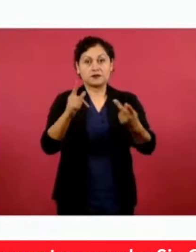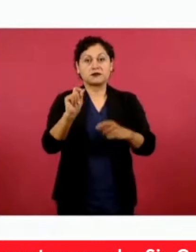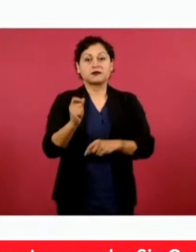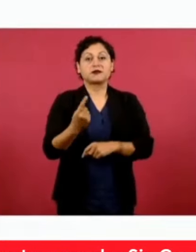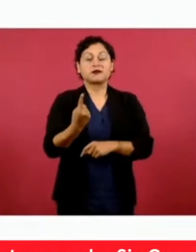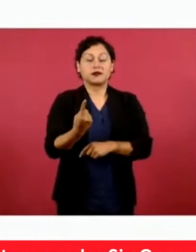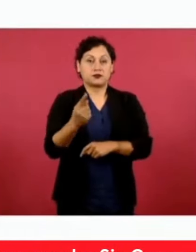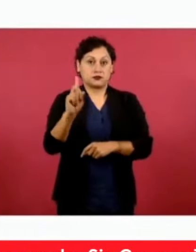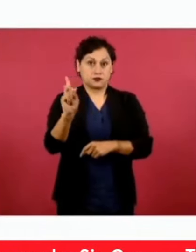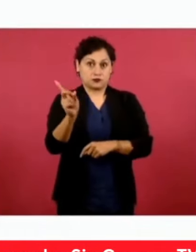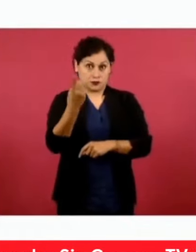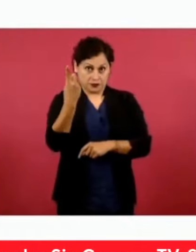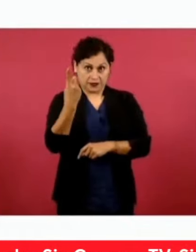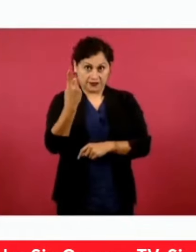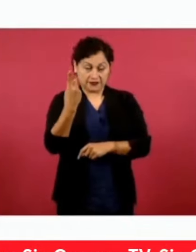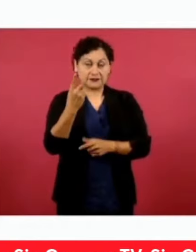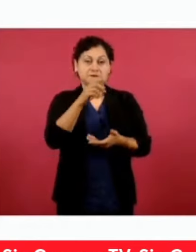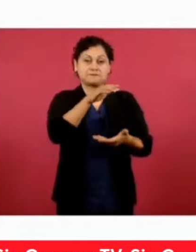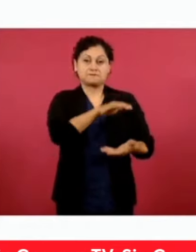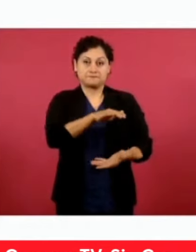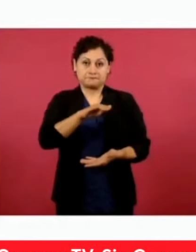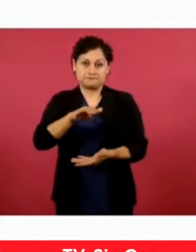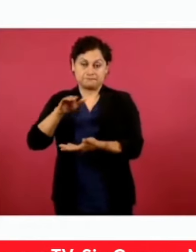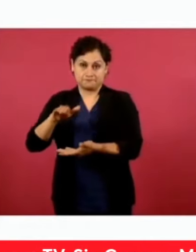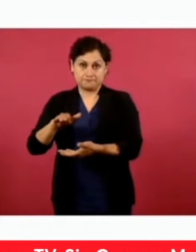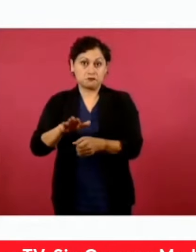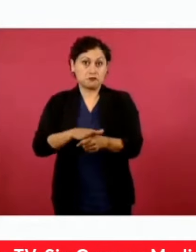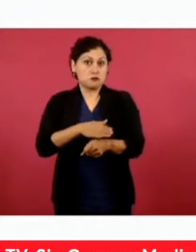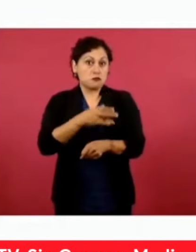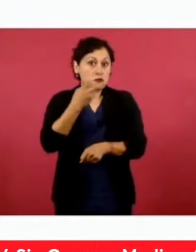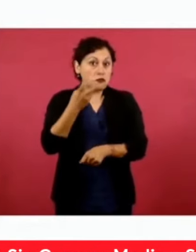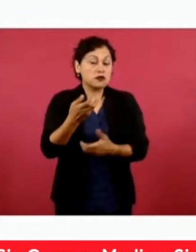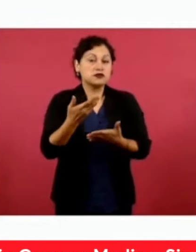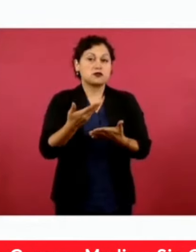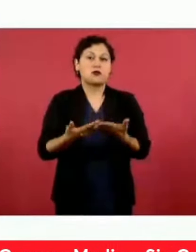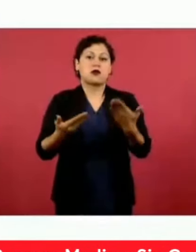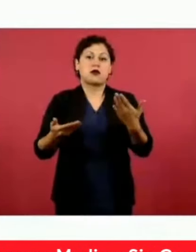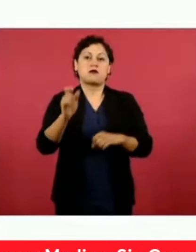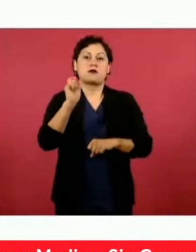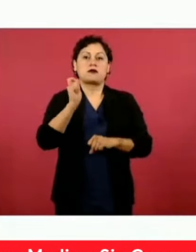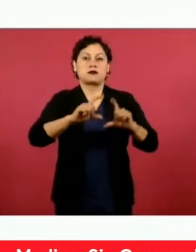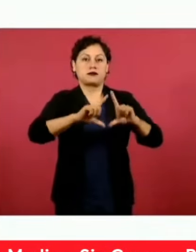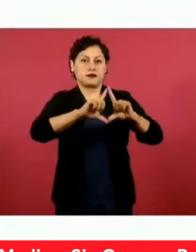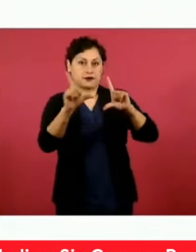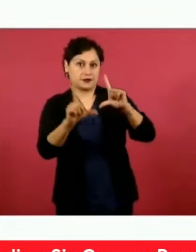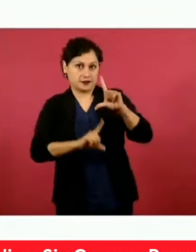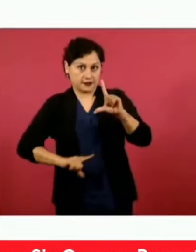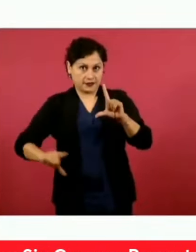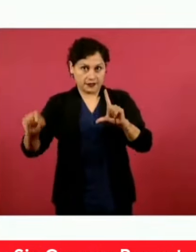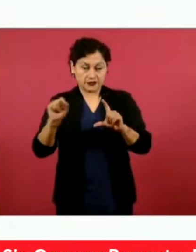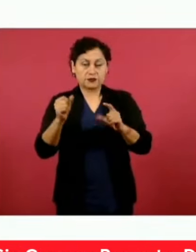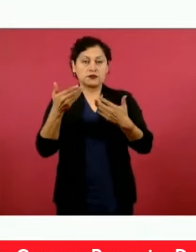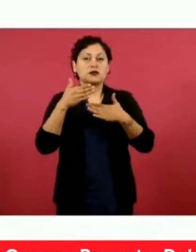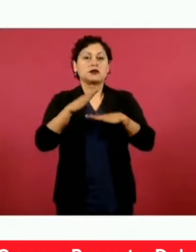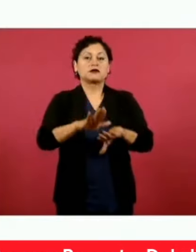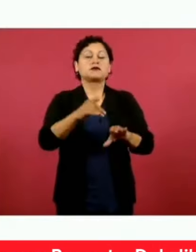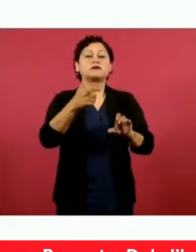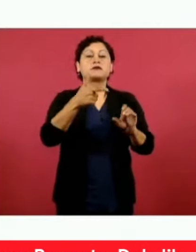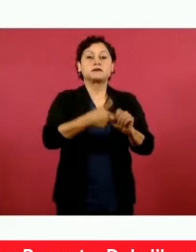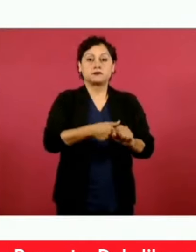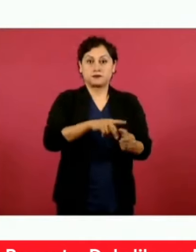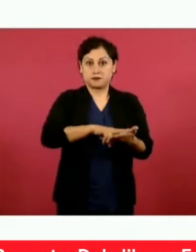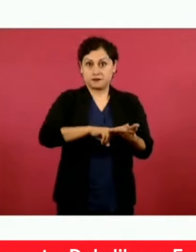$71.04 por barril. Como consecuencia de ello, tenemos el precio promedio nacional en el caso de la gasolina regular